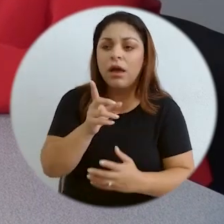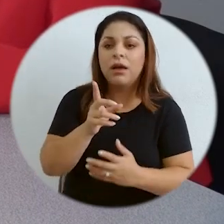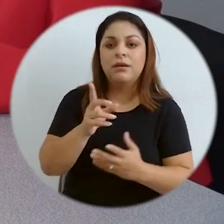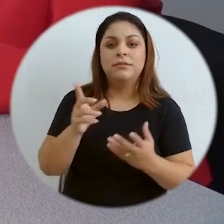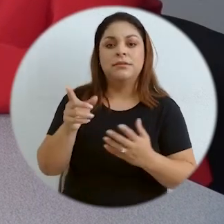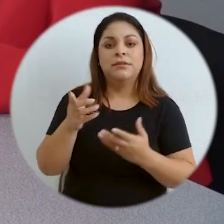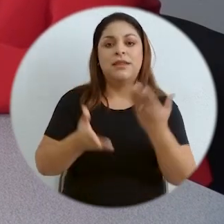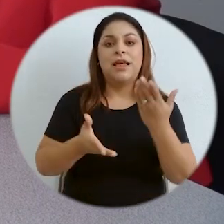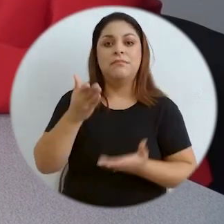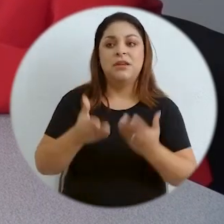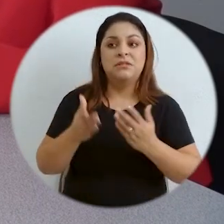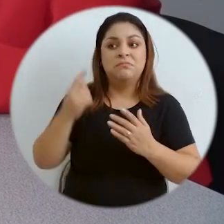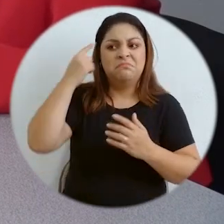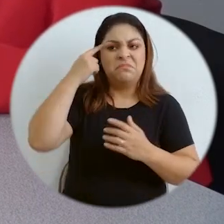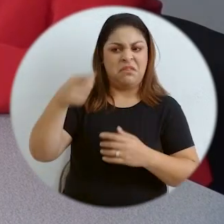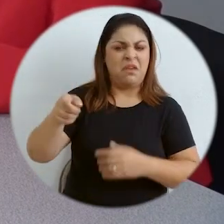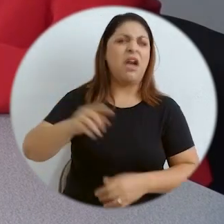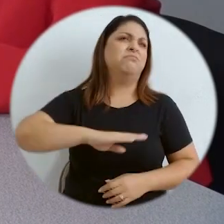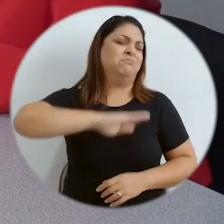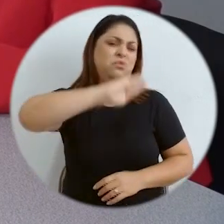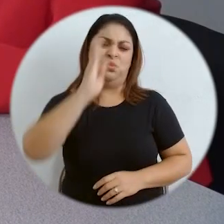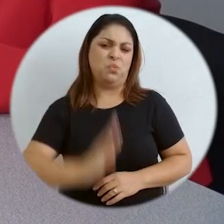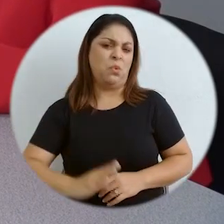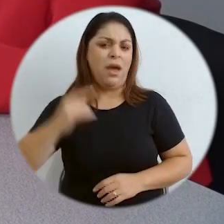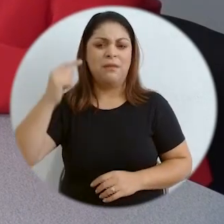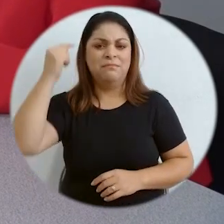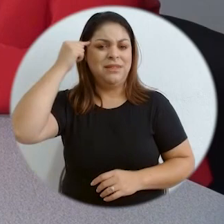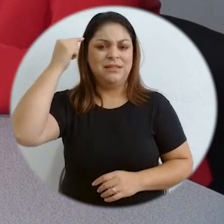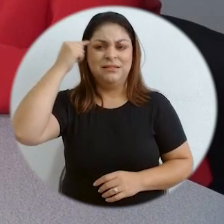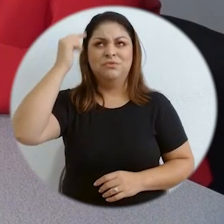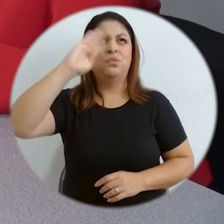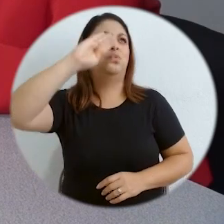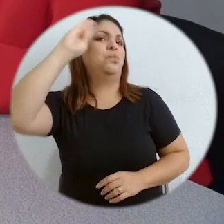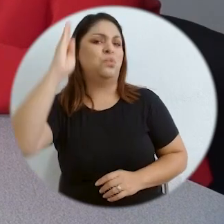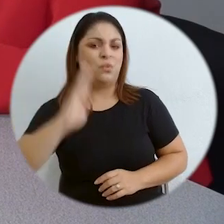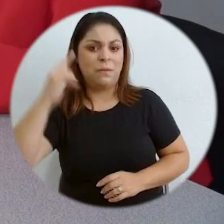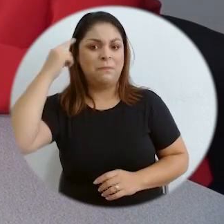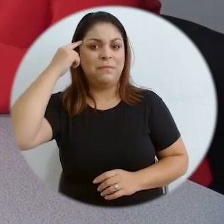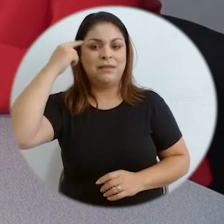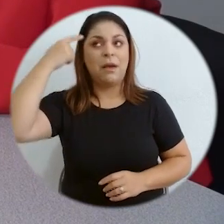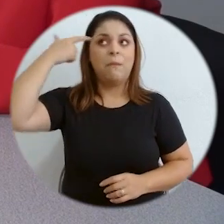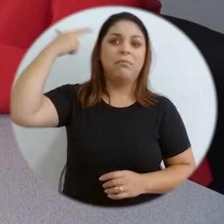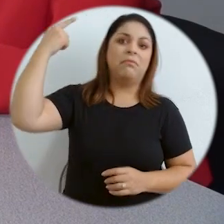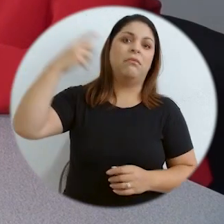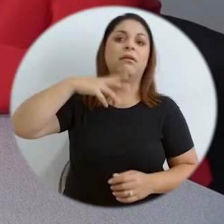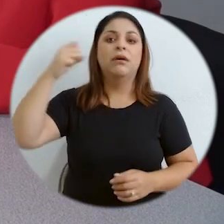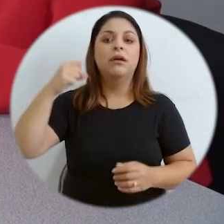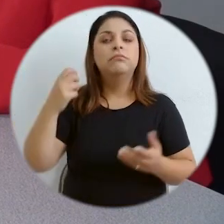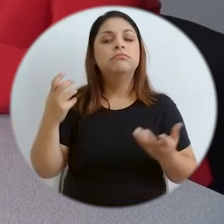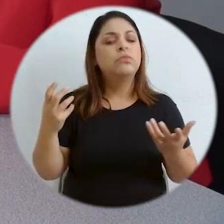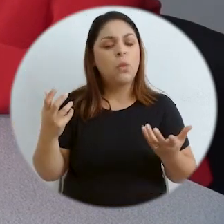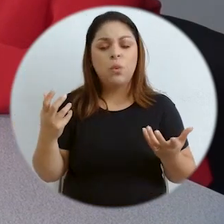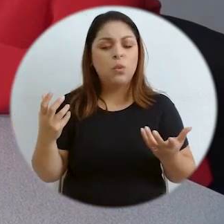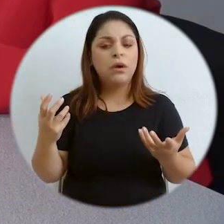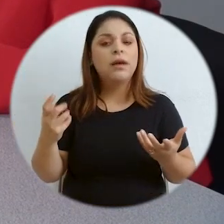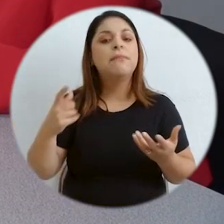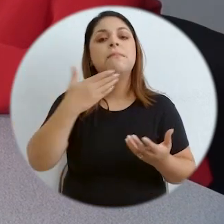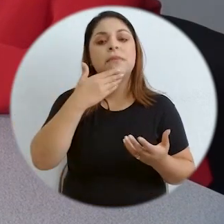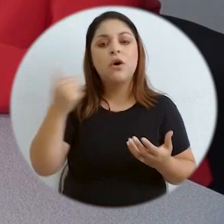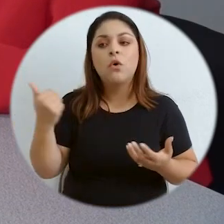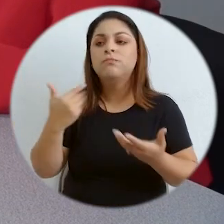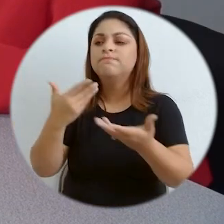asumir que la persona no lo está pensando. Y a veces, ¿verdad? Podría ser que la persona está esperando más